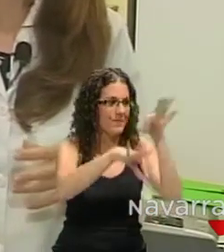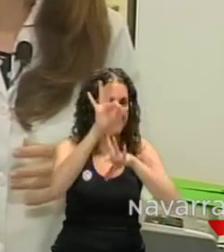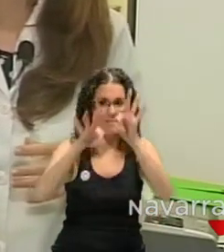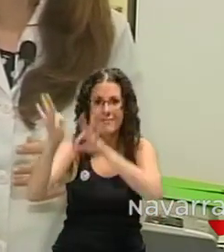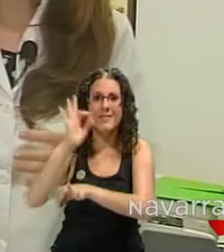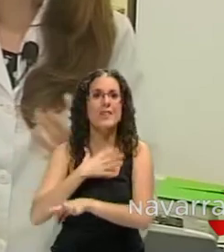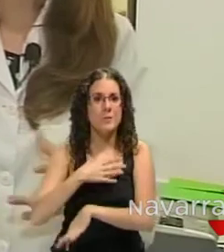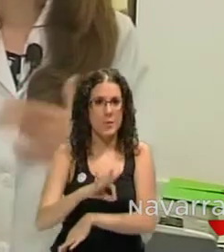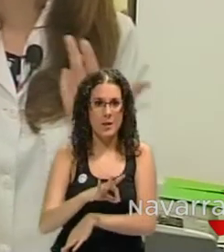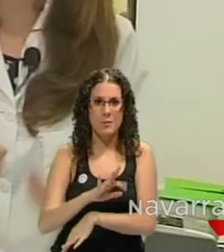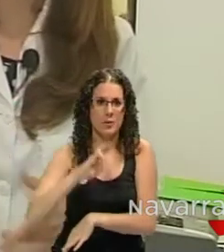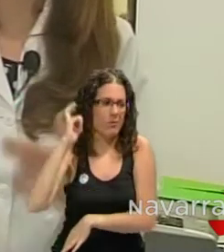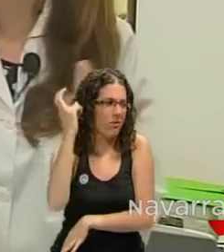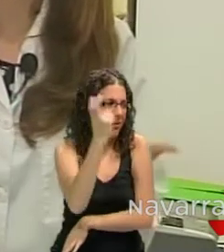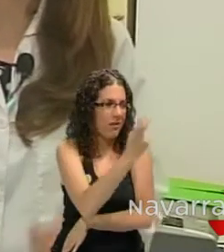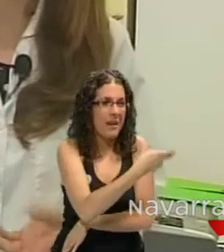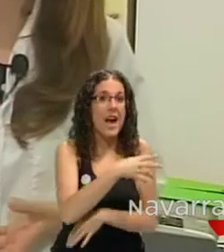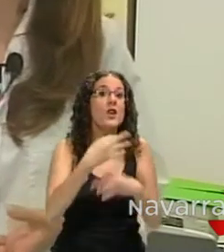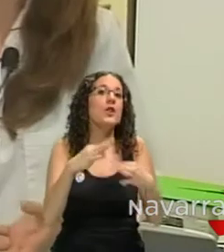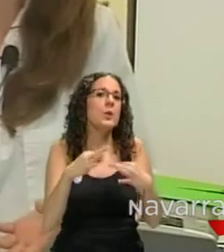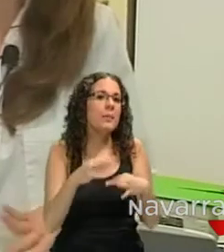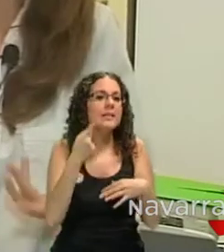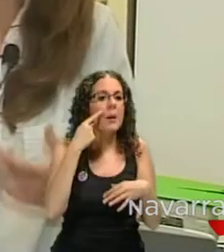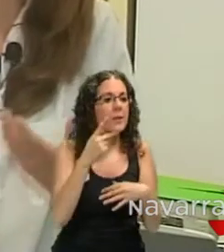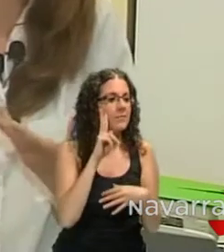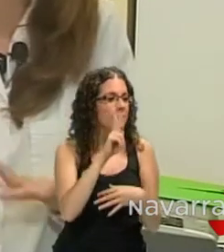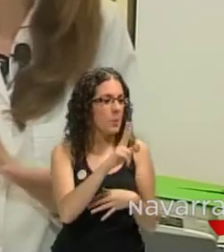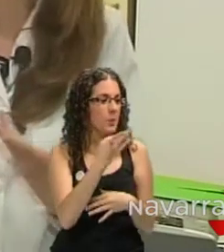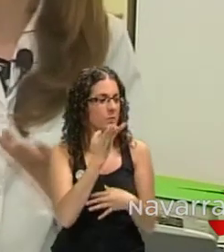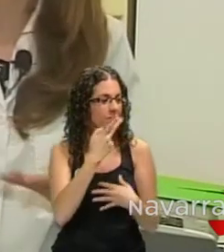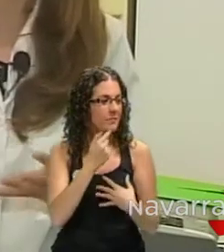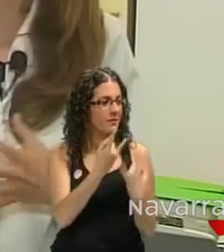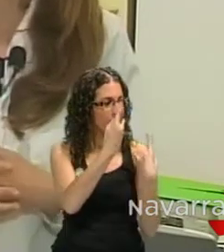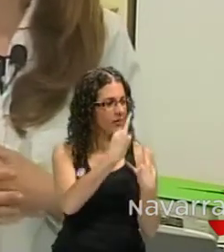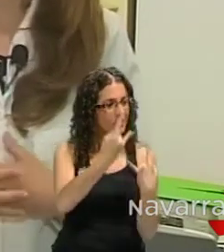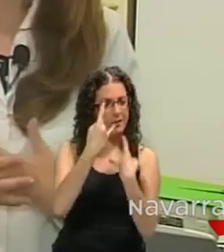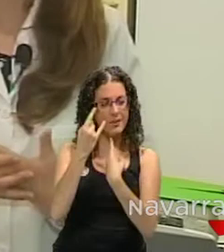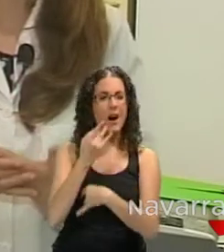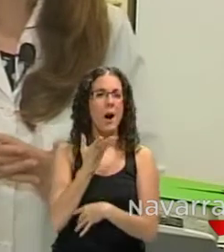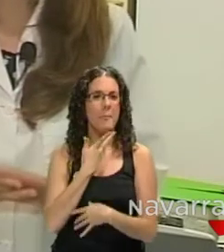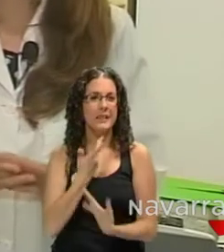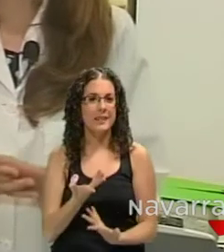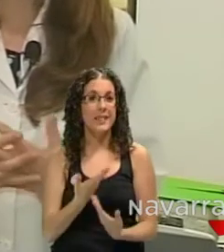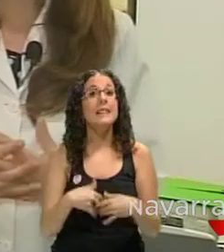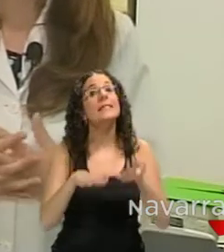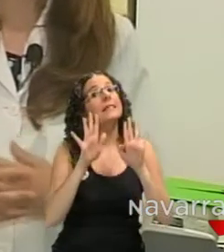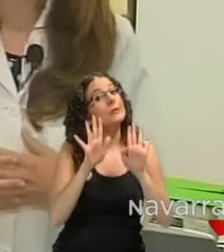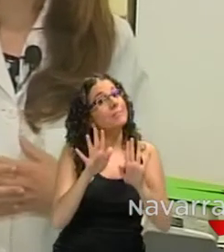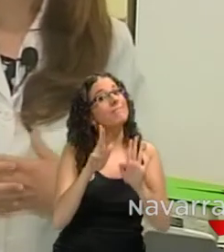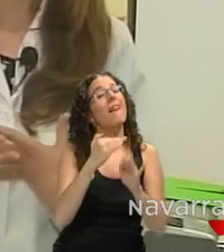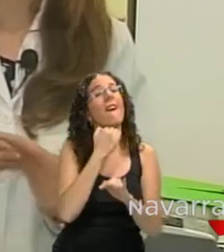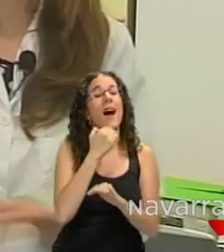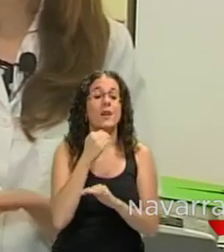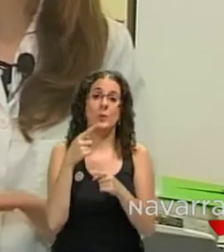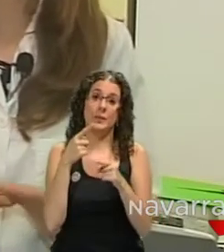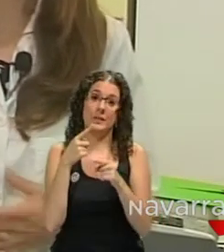Normalmente suelen ser preparaciones muy atractivas con las que invita a comer, pero también la desventaja que tendemos a